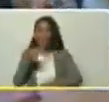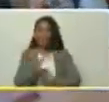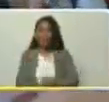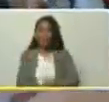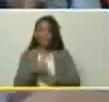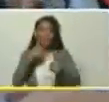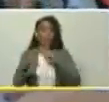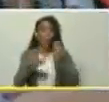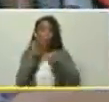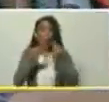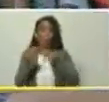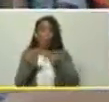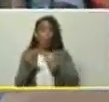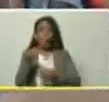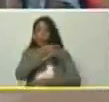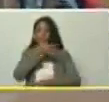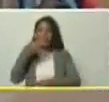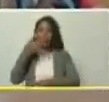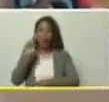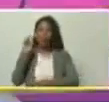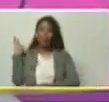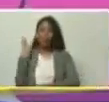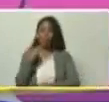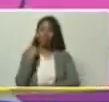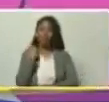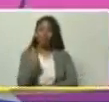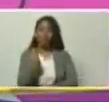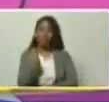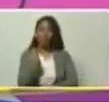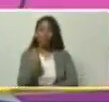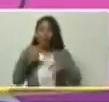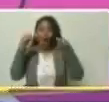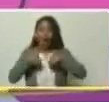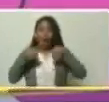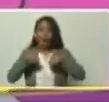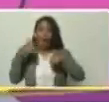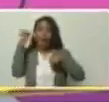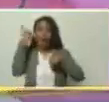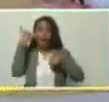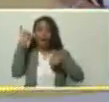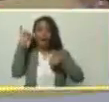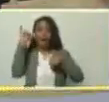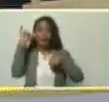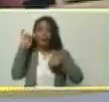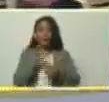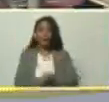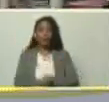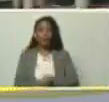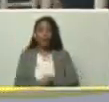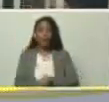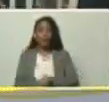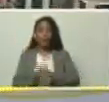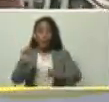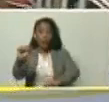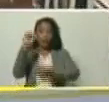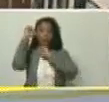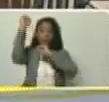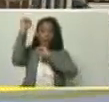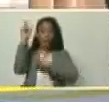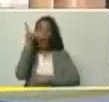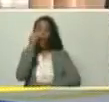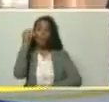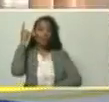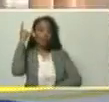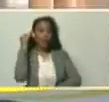Pero como los éxitos no vienen solo, aquí están sus héroes y sus heroínas,